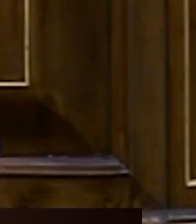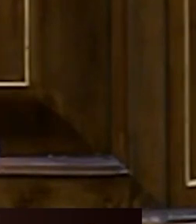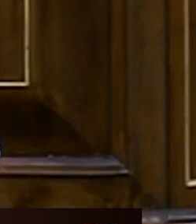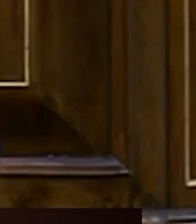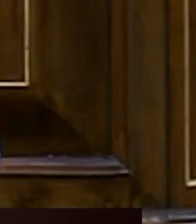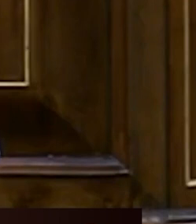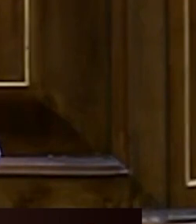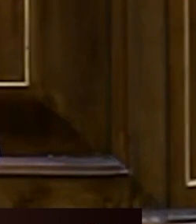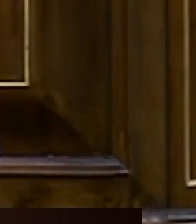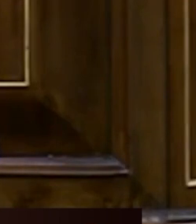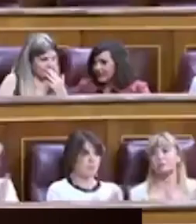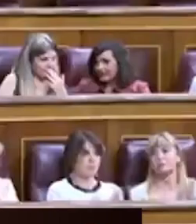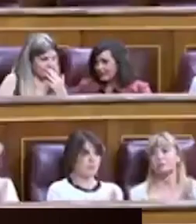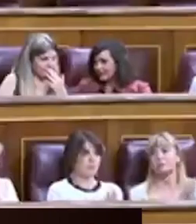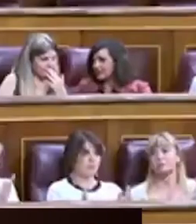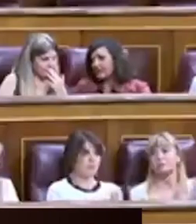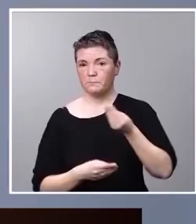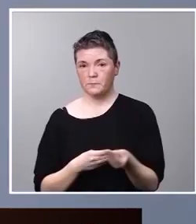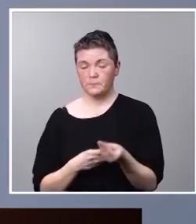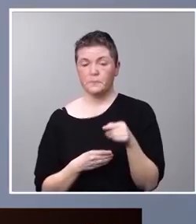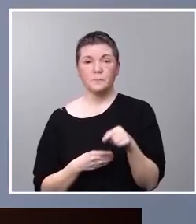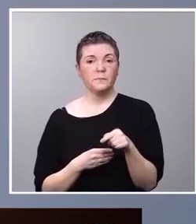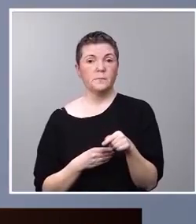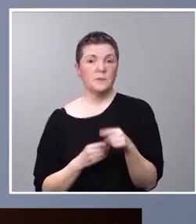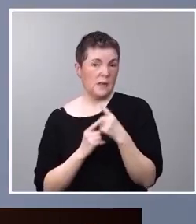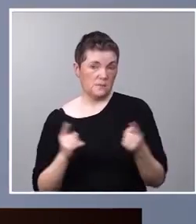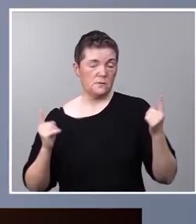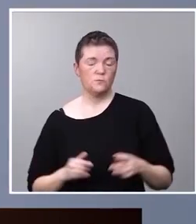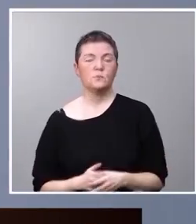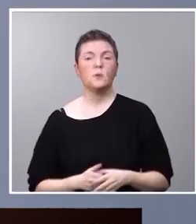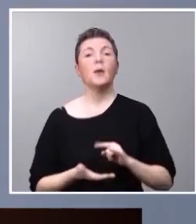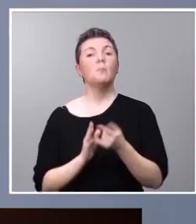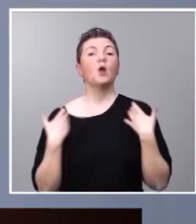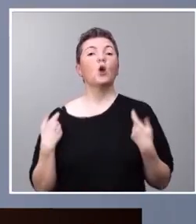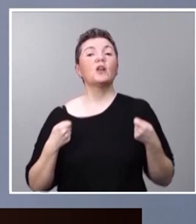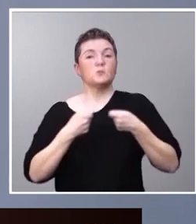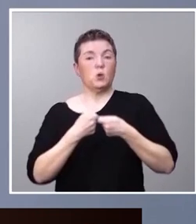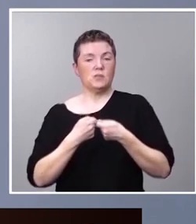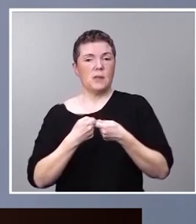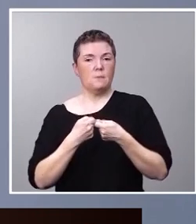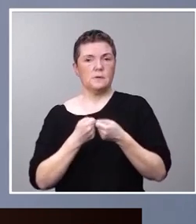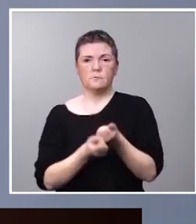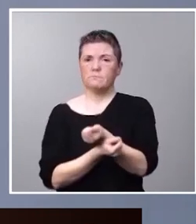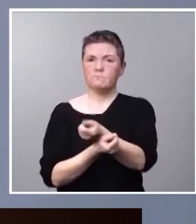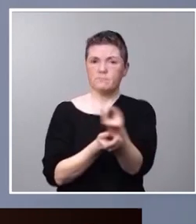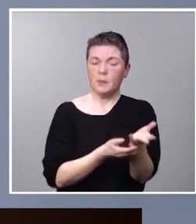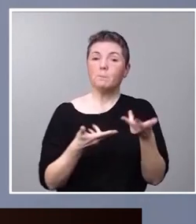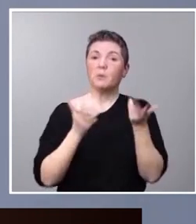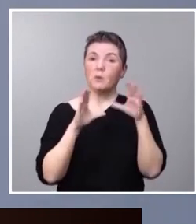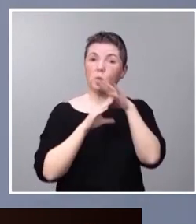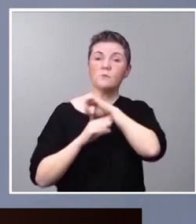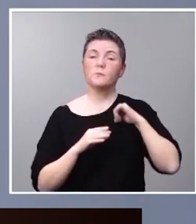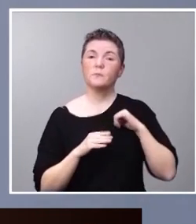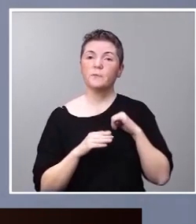lógicamente el interés que se supone que tienen que proteger cuando para eso se les paga y cuando eso es para eso se les tiene ahí Es decir como representante